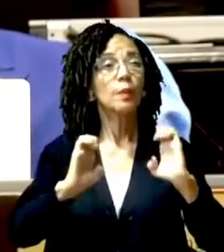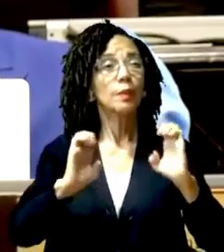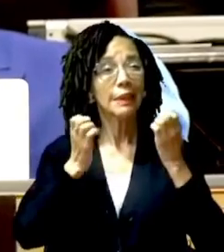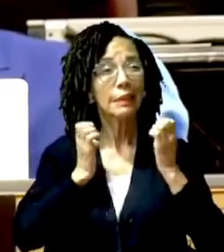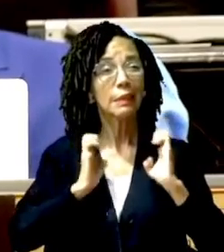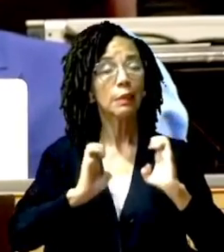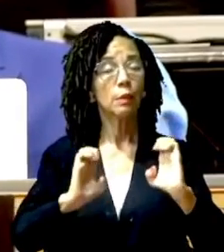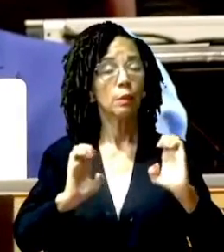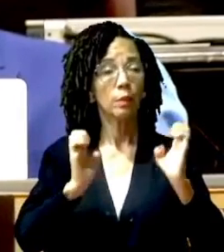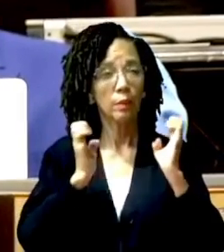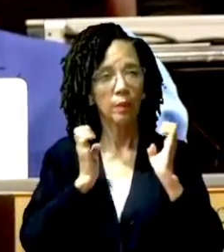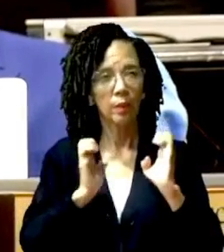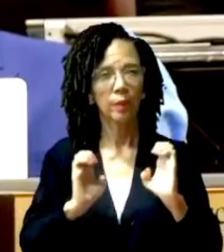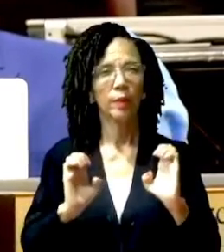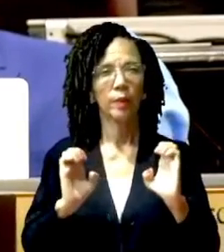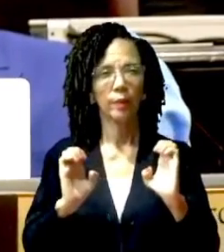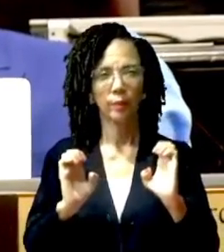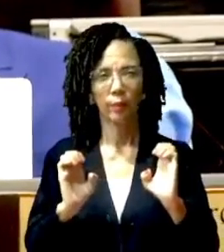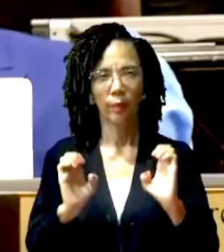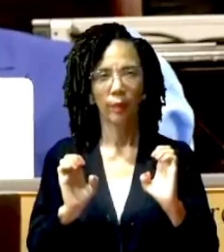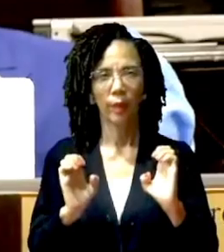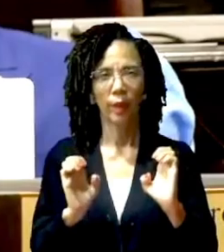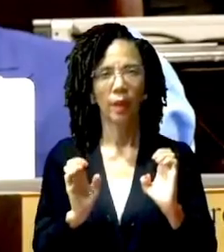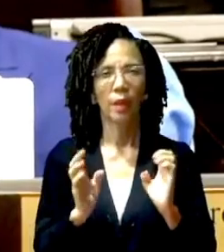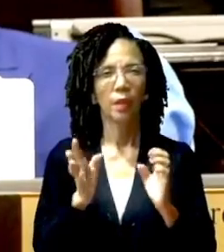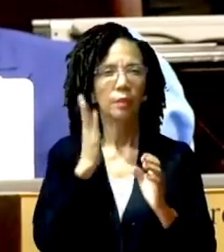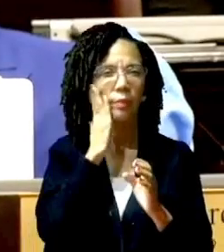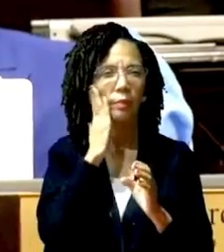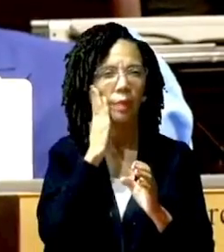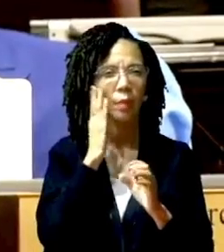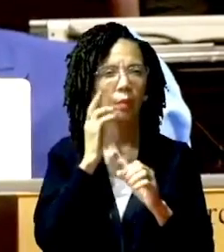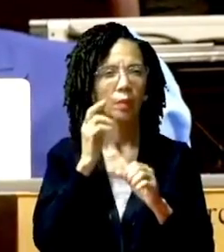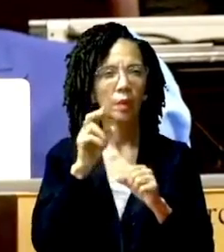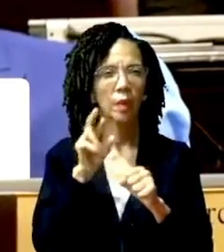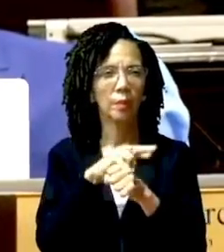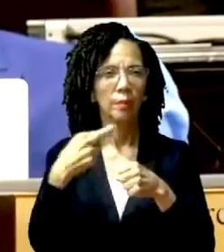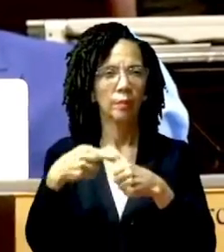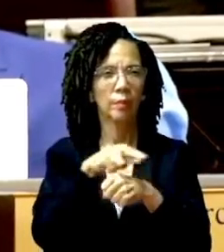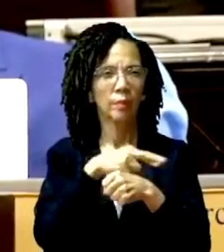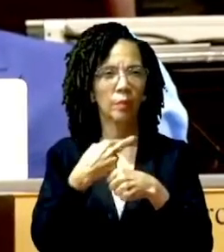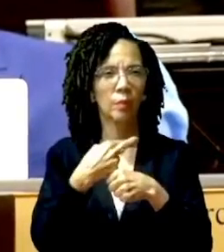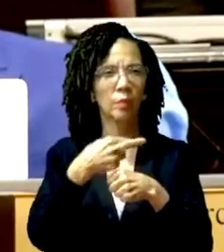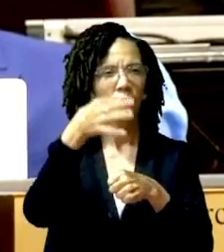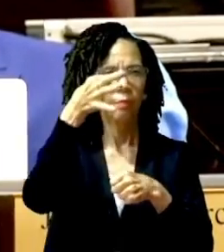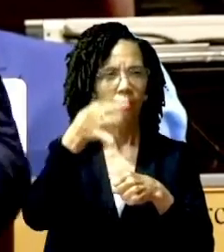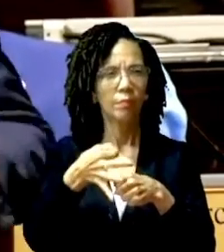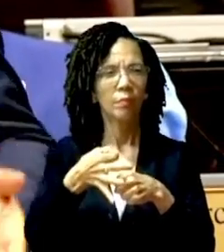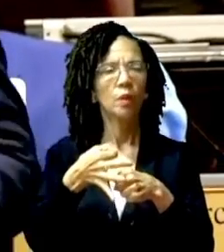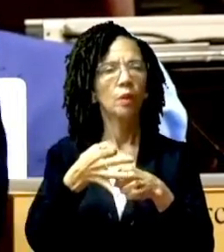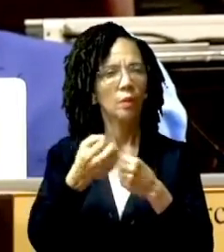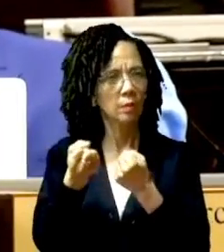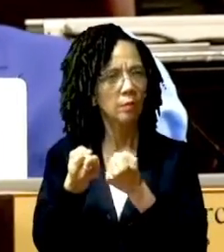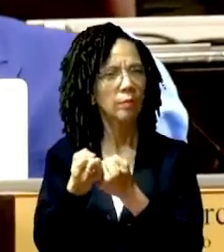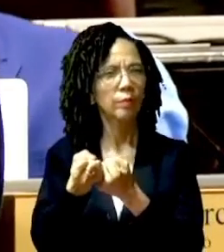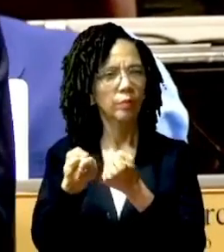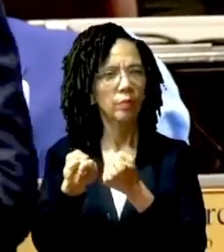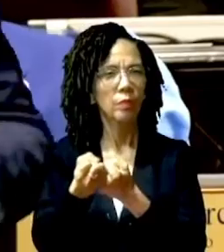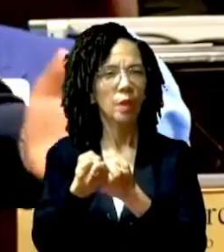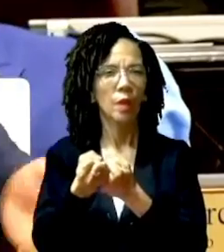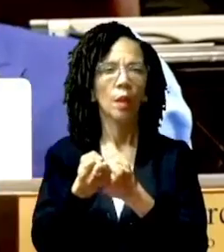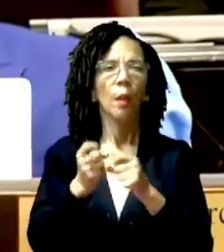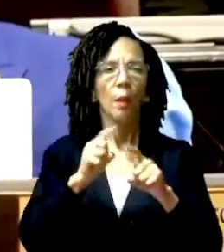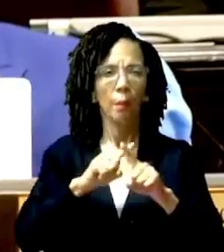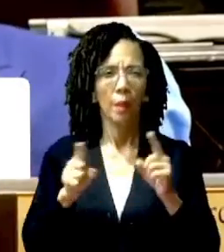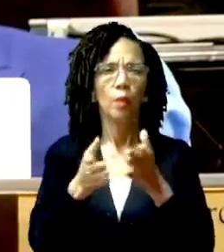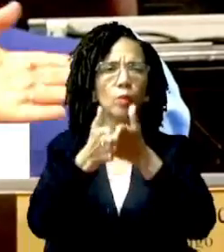resolución, aparte de tantas otras que siempre hemos sometido como legislador de nuestro pueblo y nuestra provincia,